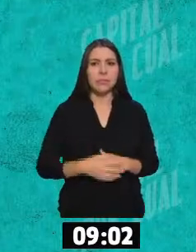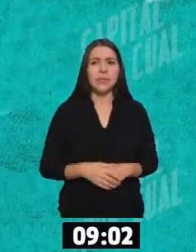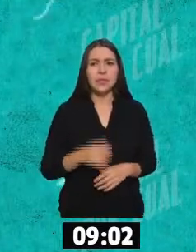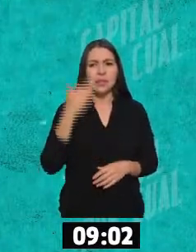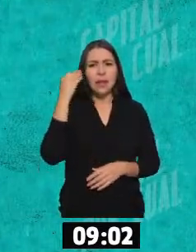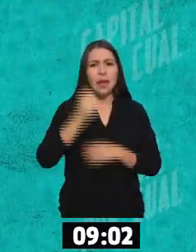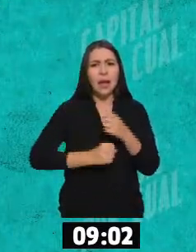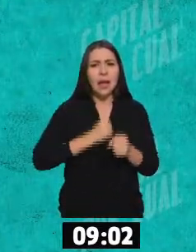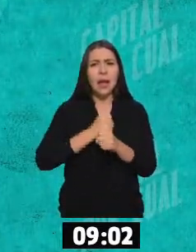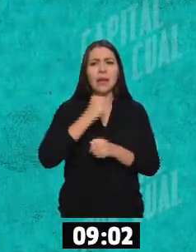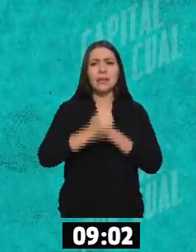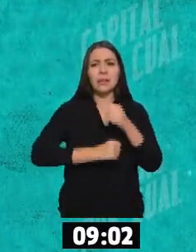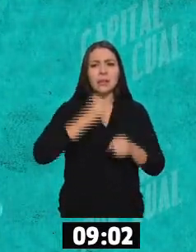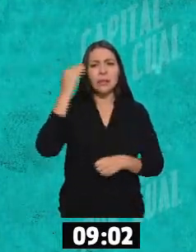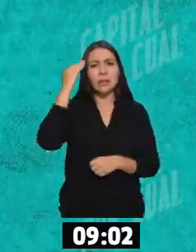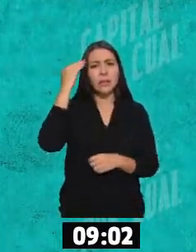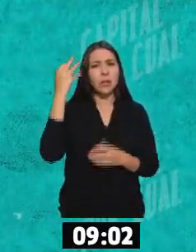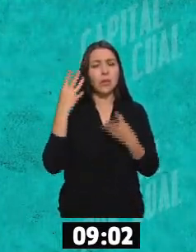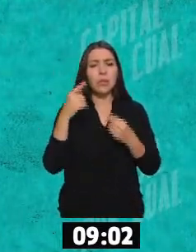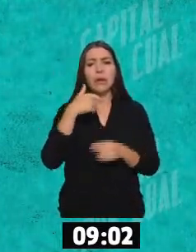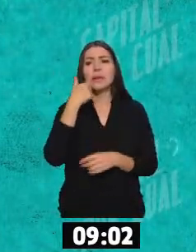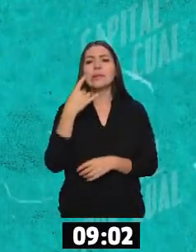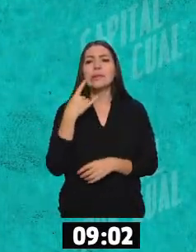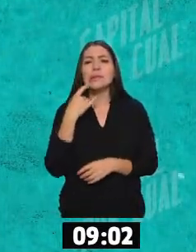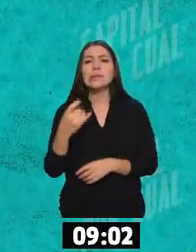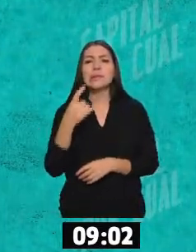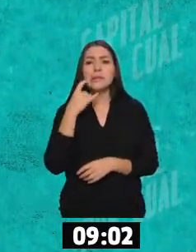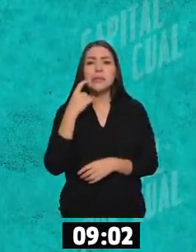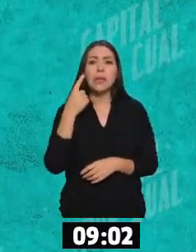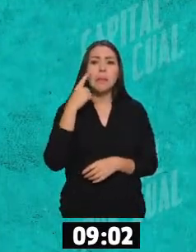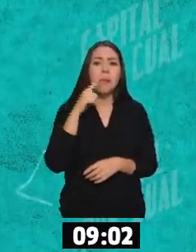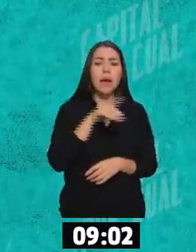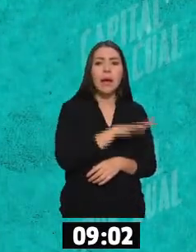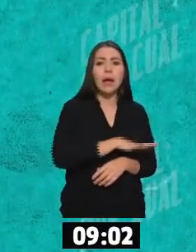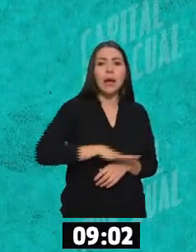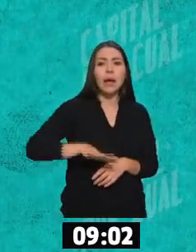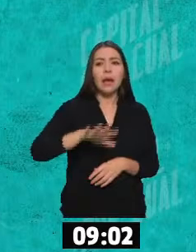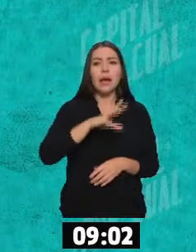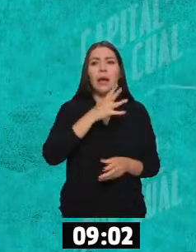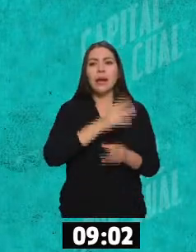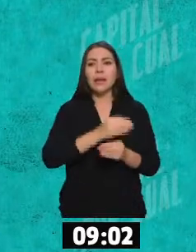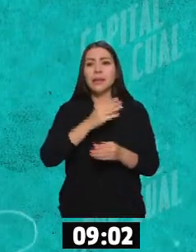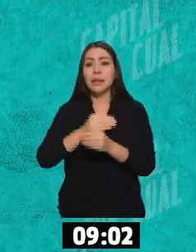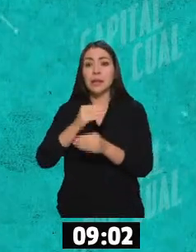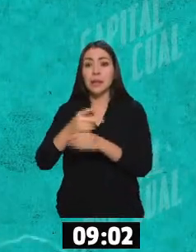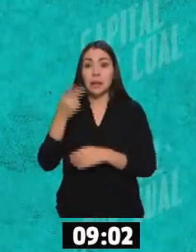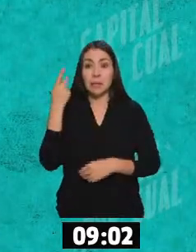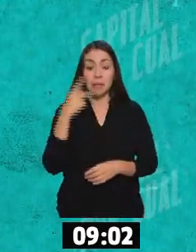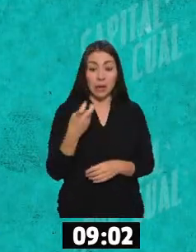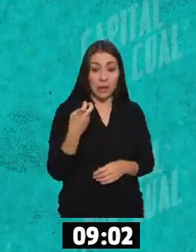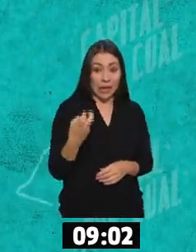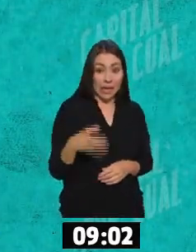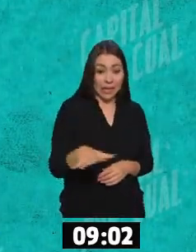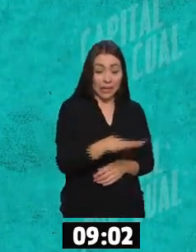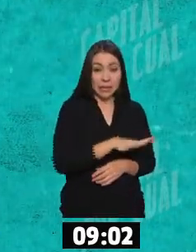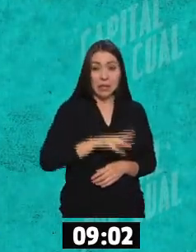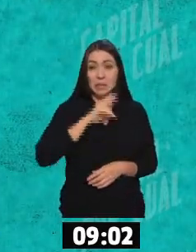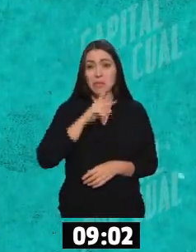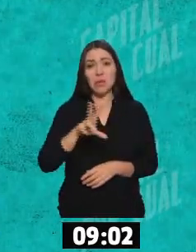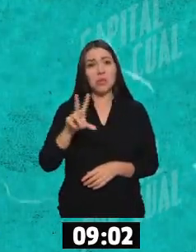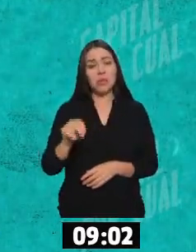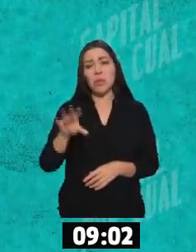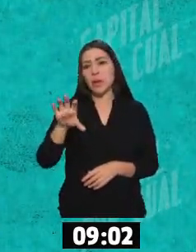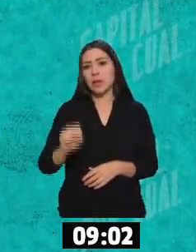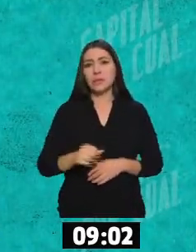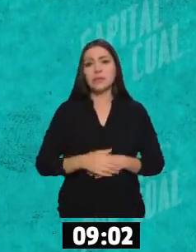hemos esforzado para que cada una de estas cosas esté aquí, pero no es la mejor. La mejor